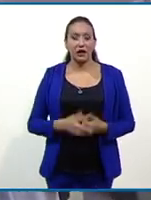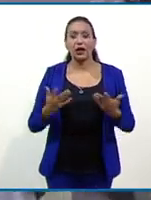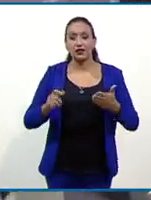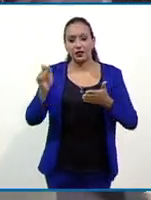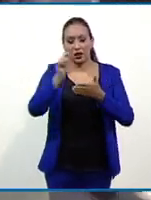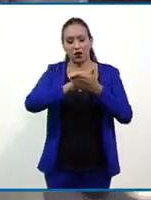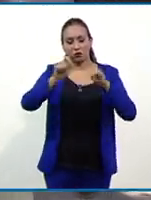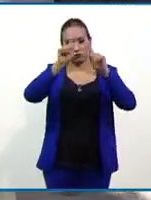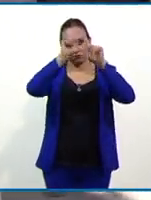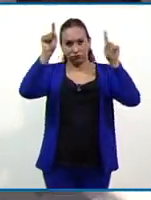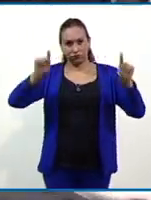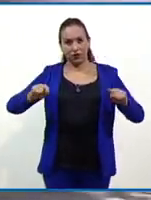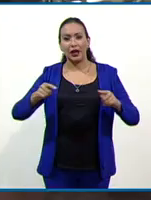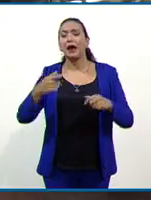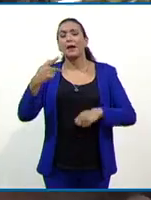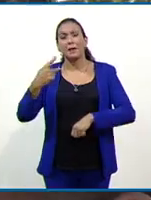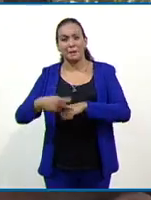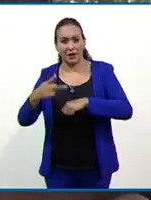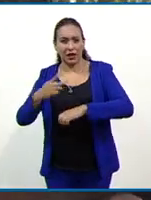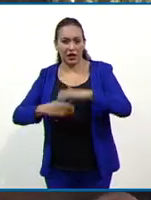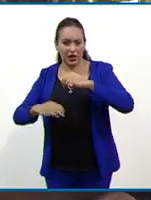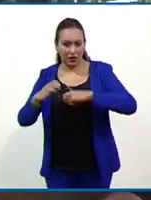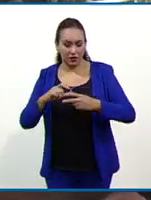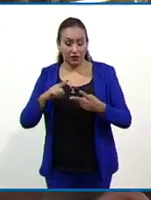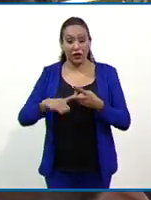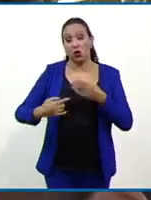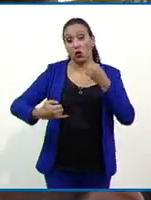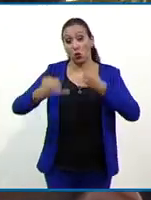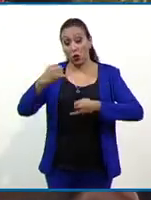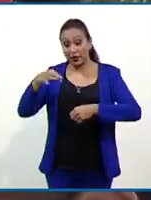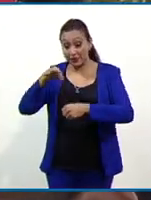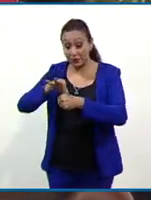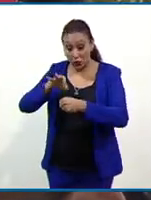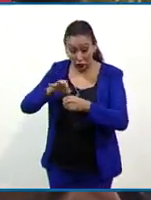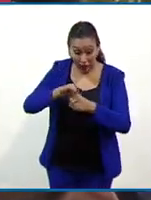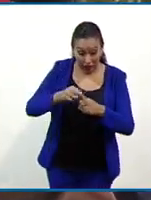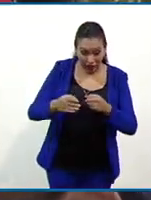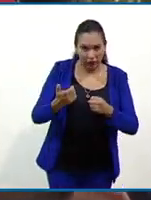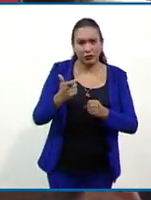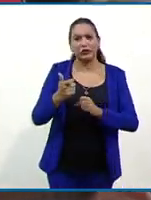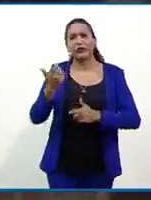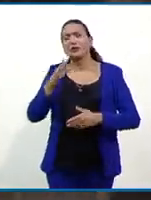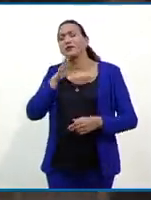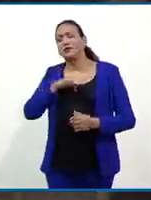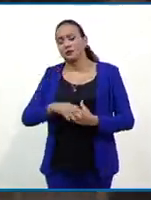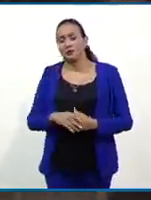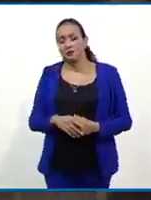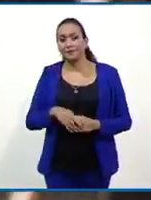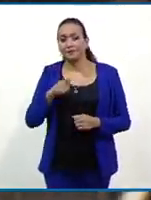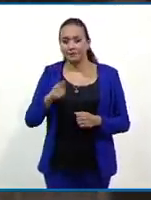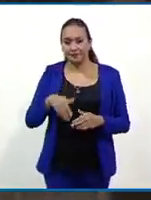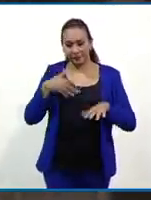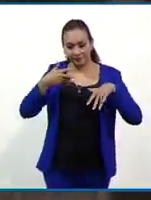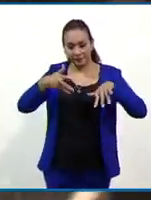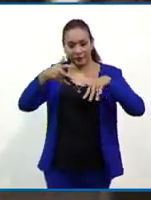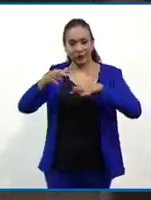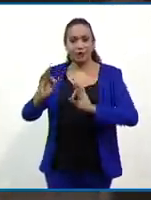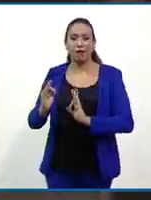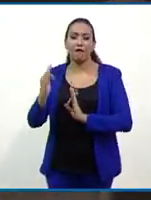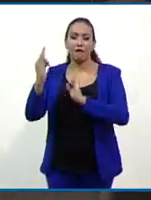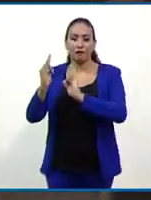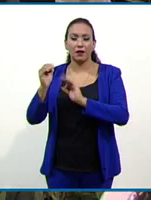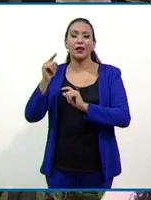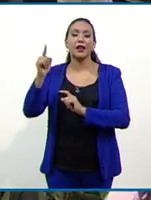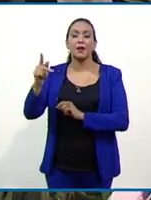reforma judicial, peligro empresarial y juez votado, peso devaluado, se manifestaron frente a la sede del Consejo Coordinador Empresarial